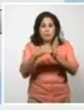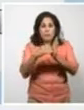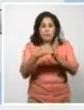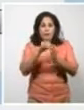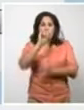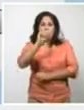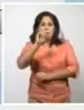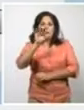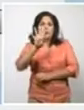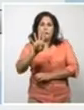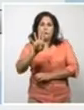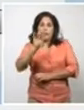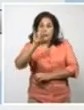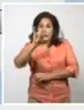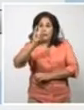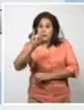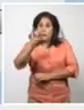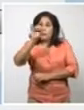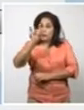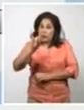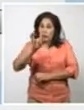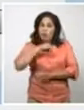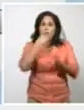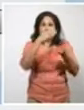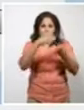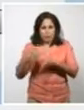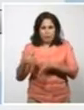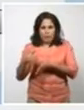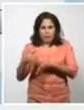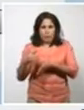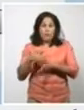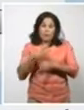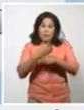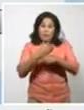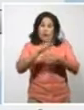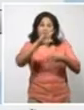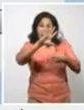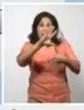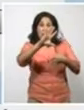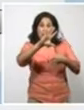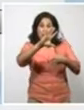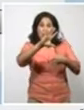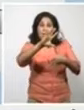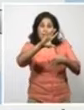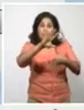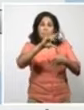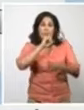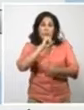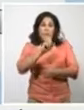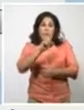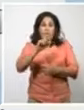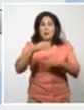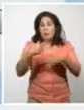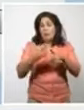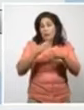117.069 fallecidos. Y como ya yo había dicho, la letalidad de la región de las Américas es de